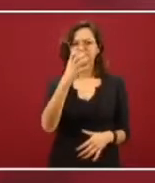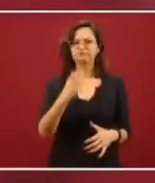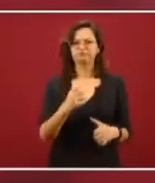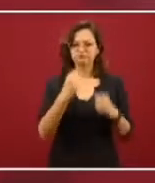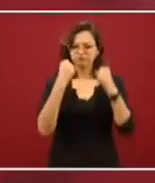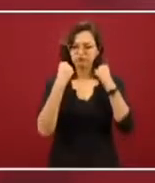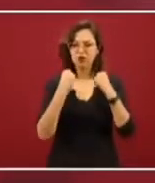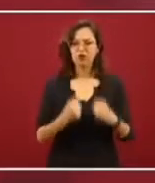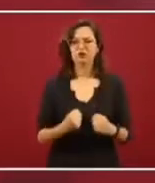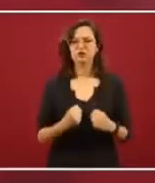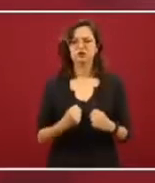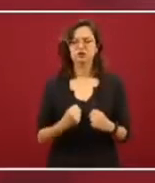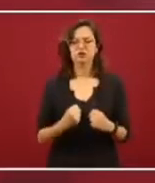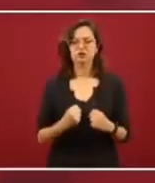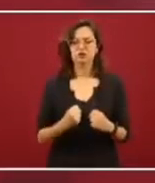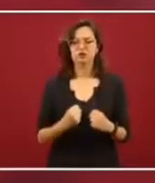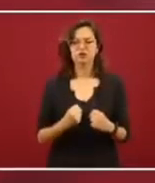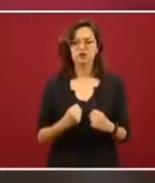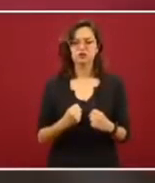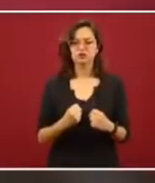de que tenemos